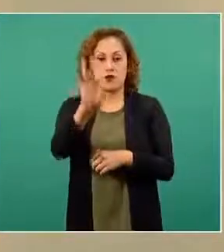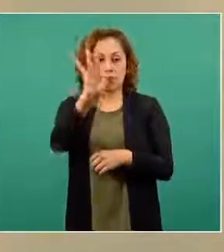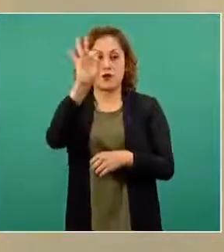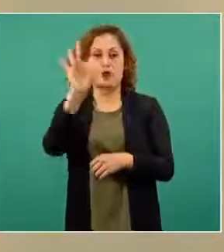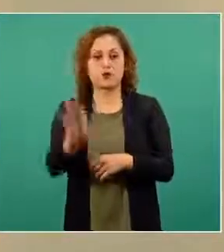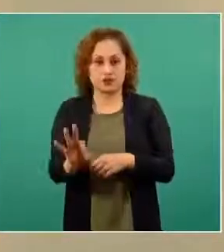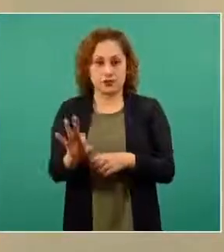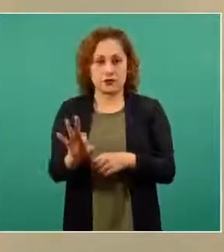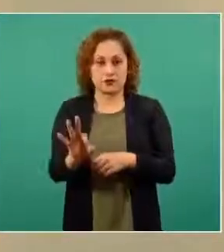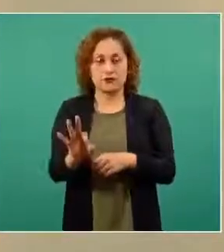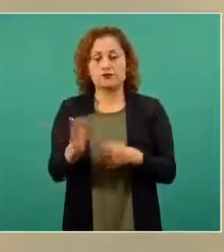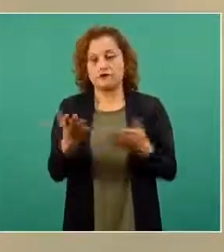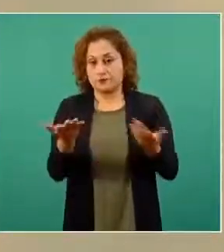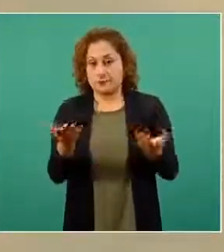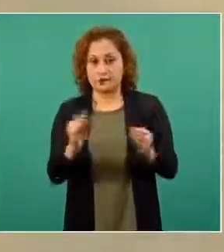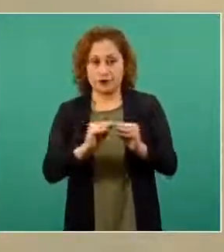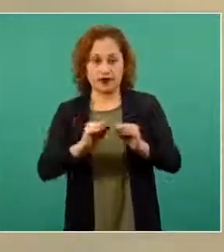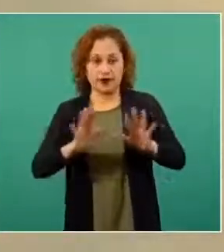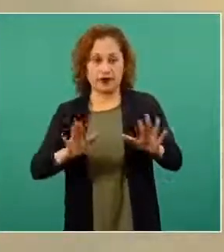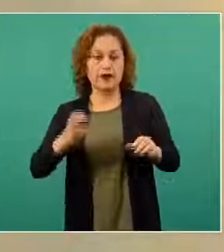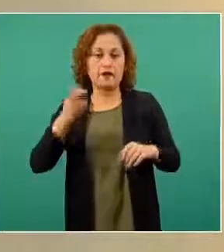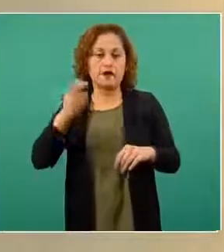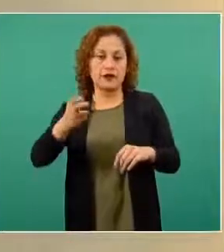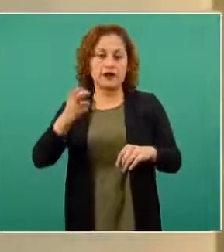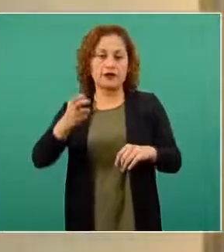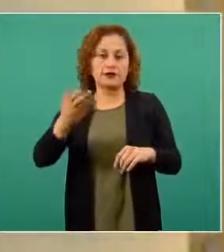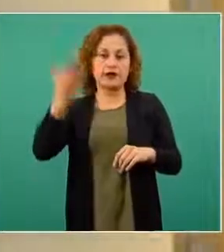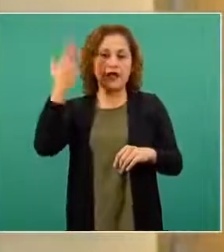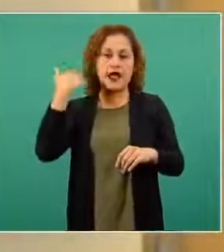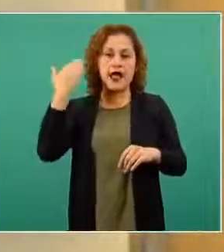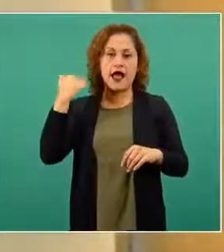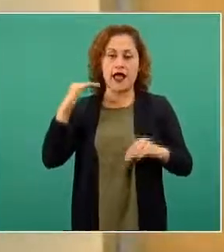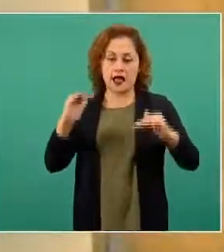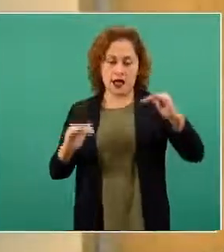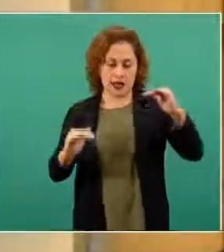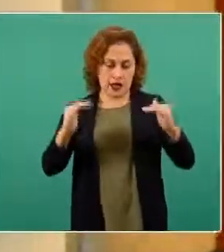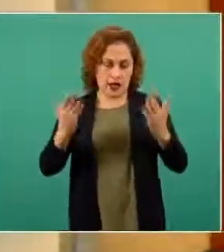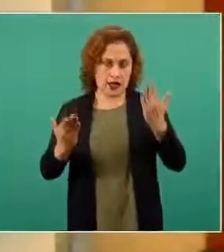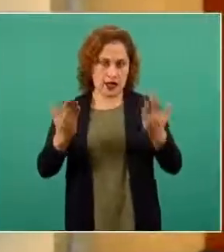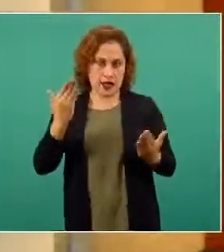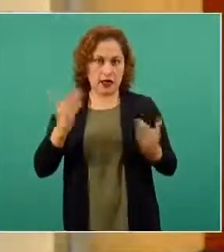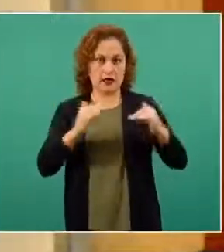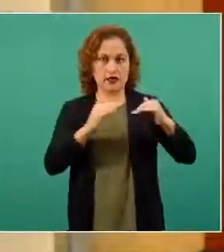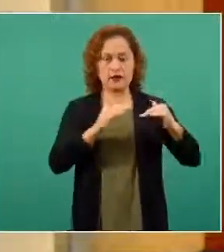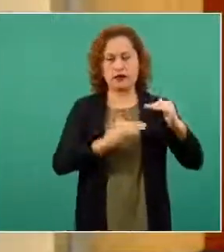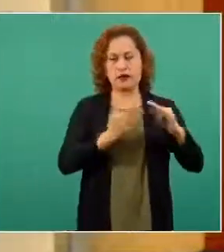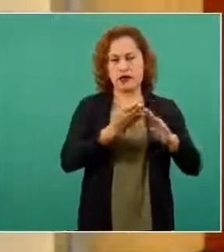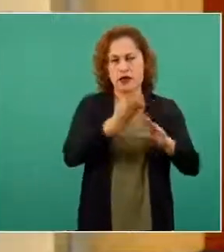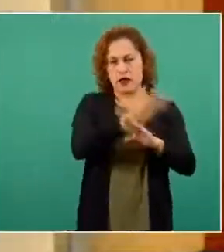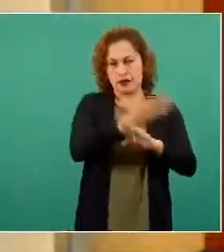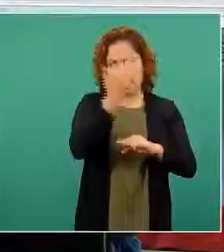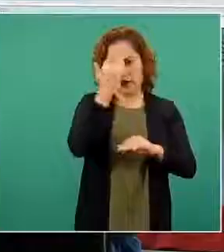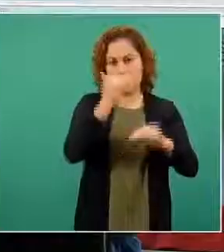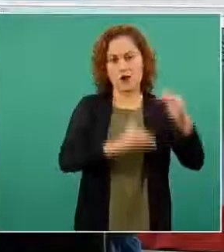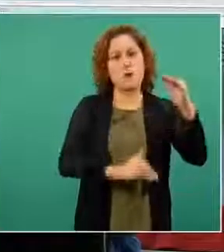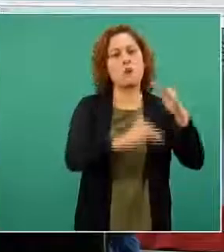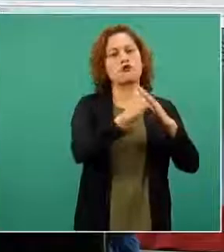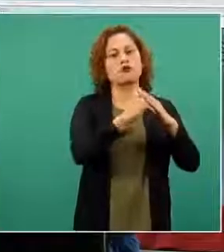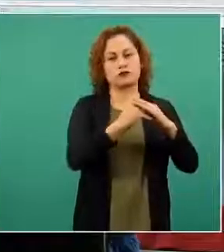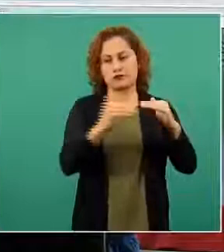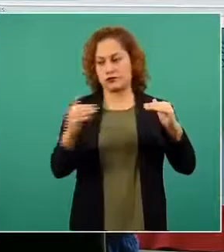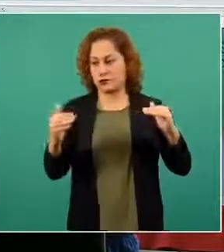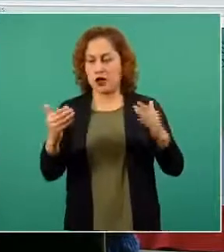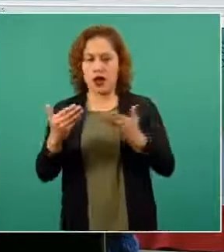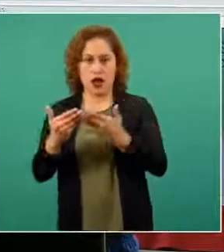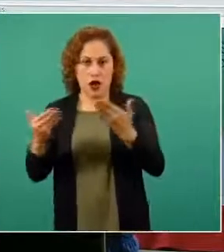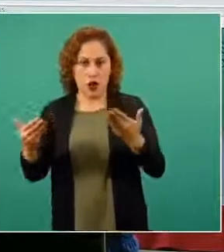con respecto al máximo que se encontró en su momento en el total de personas hospitalizadas versus el